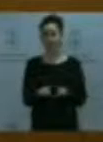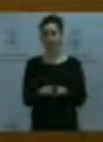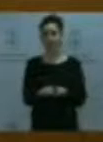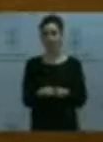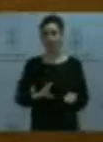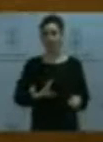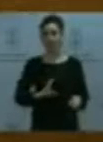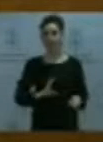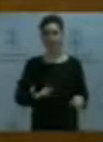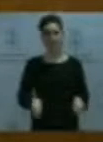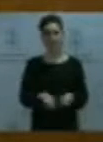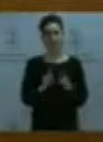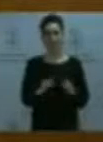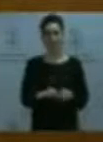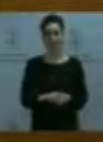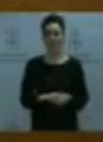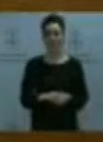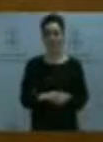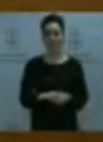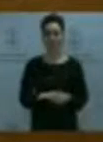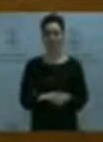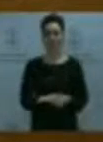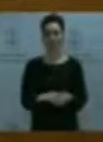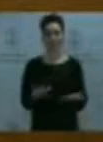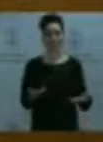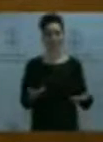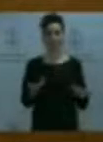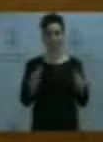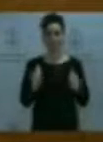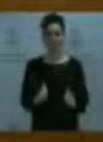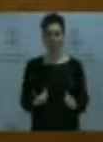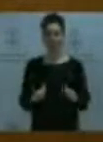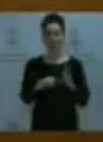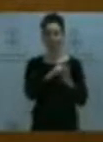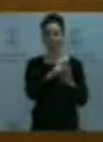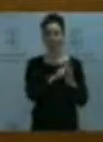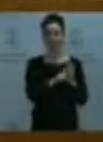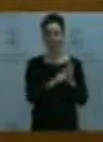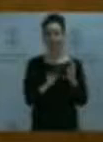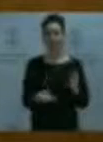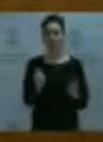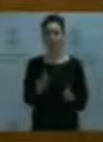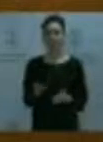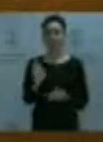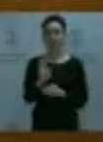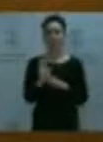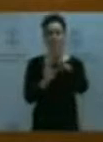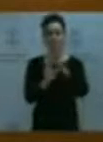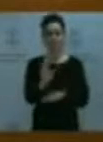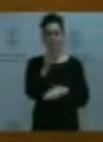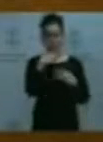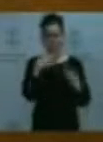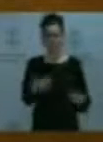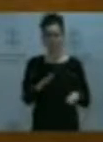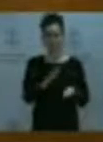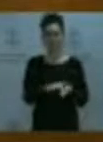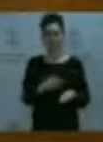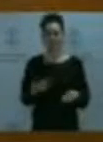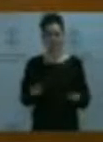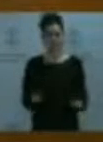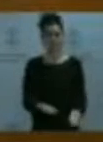tanto, idéntica medida a la que nosotros planteamos hoy para que se tome en consideración.